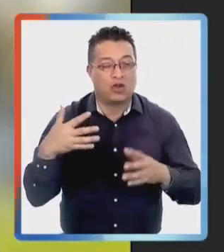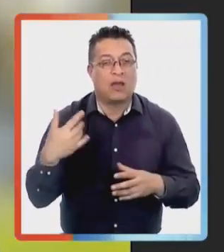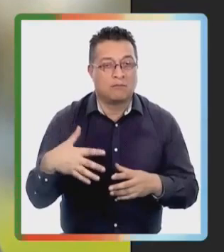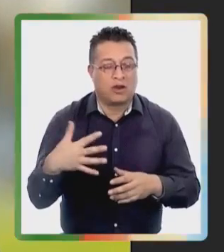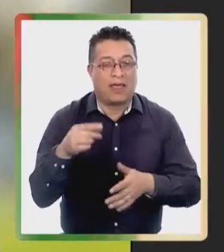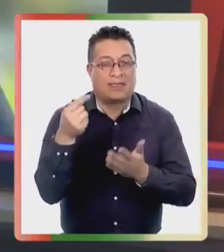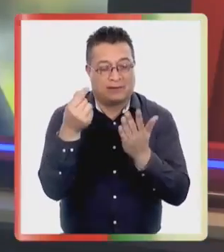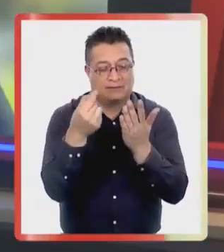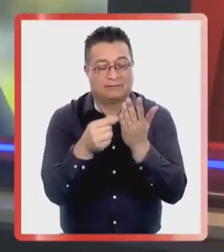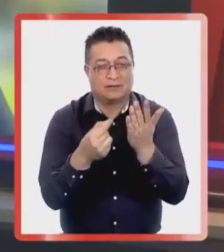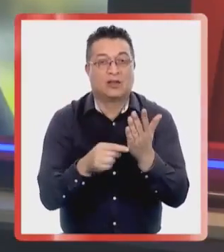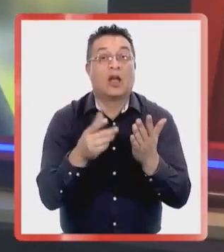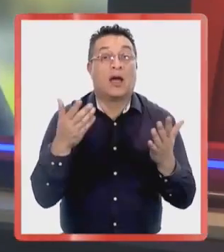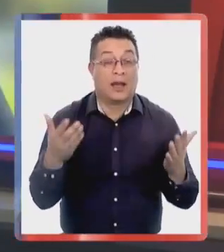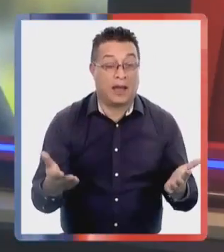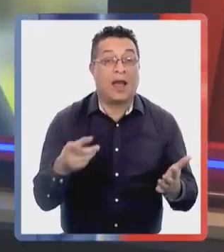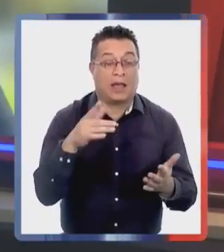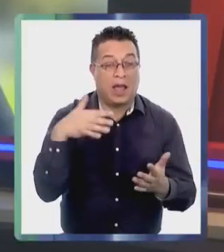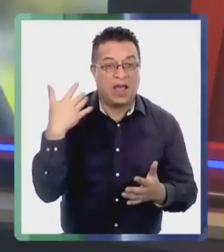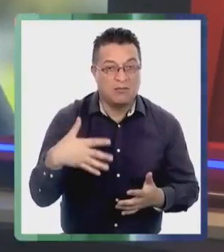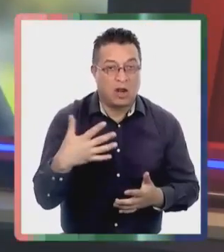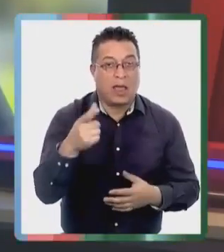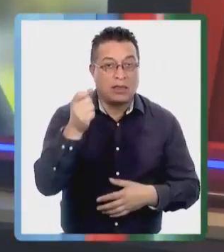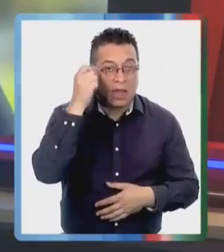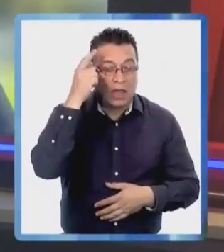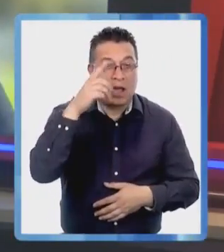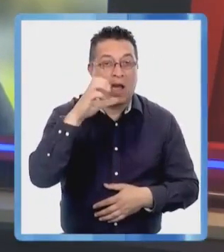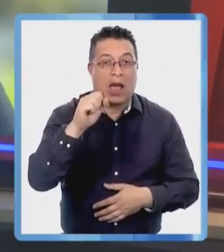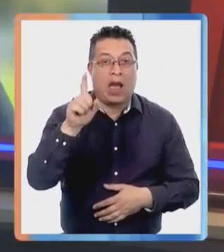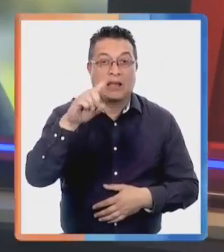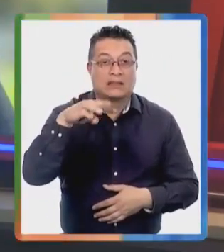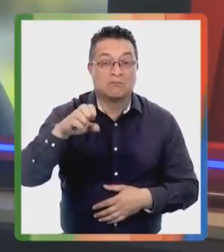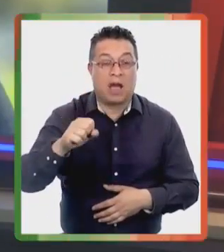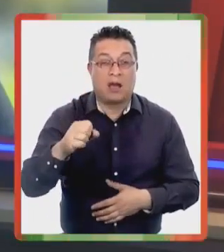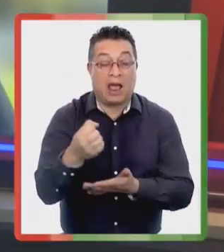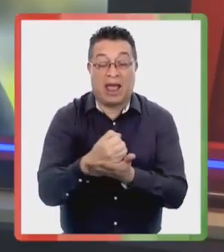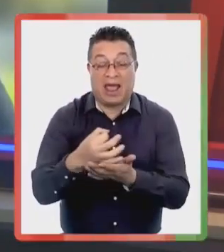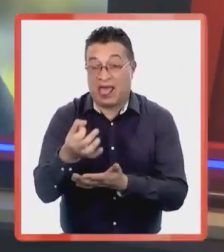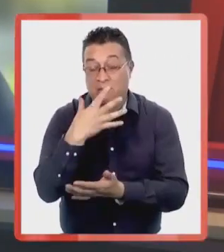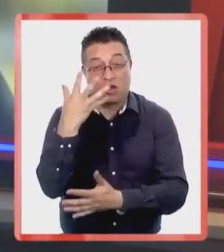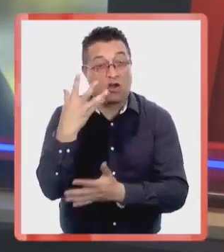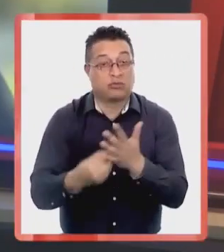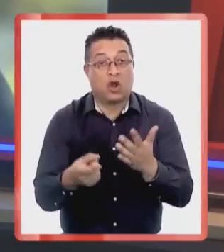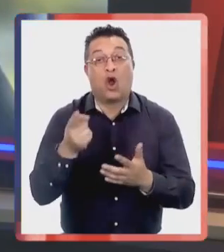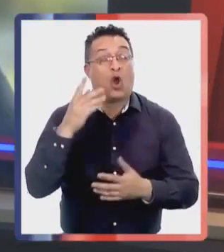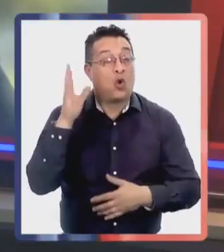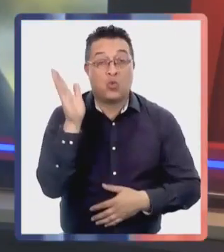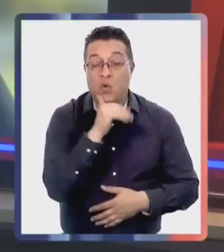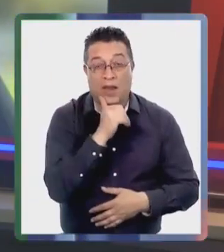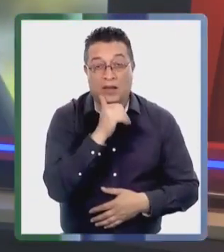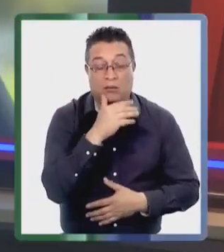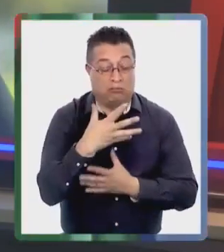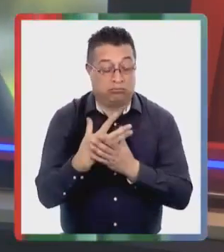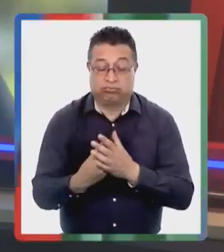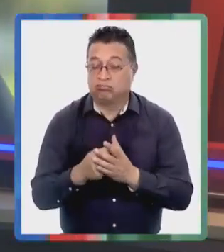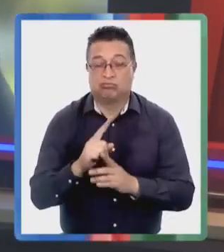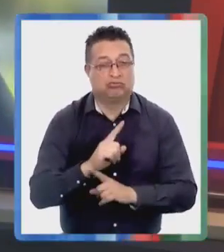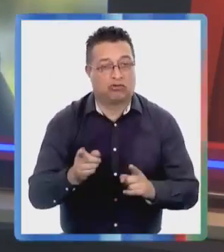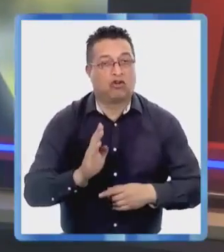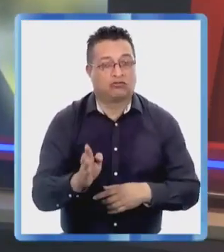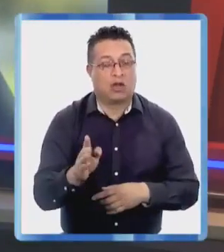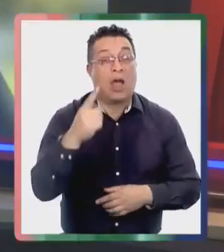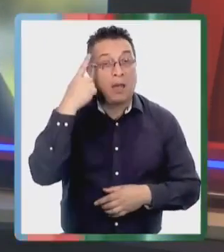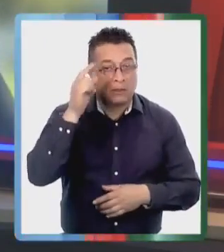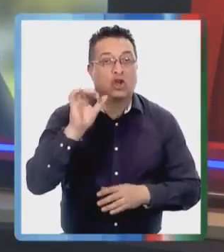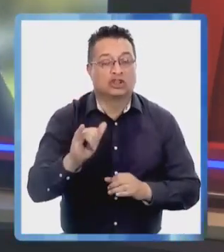el diagnóstico. Claro. Ahora, es muy importante que la gente sepa que el asma no tiene cura, pero sí tratamiento. Y ahí es importante entonces seguir